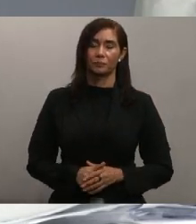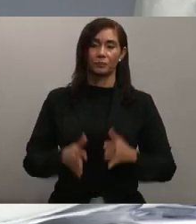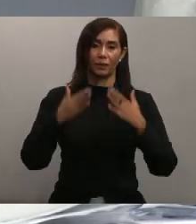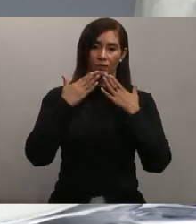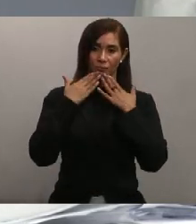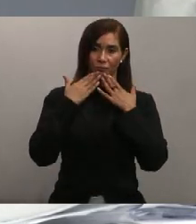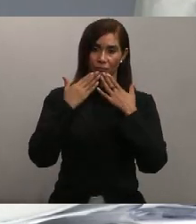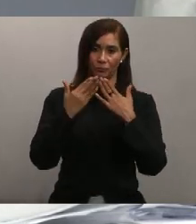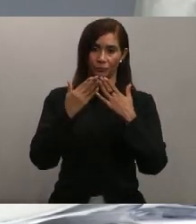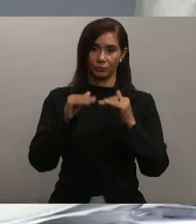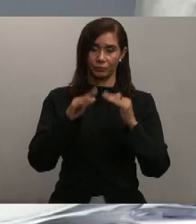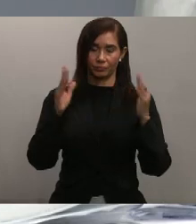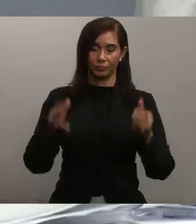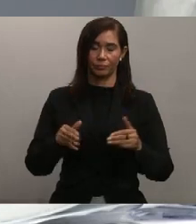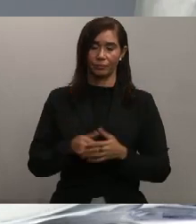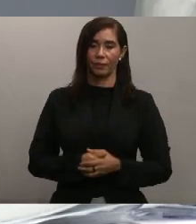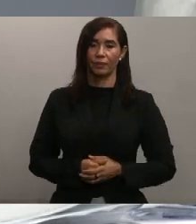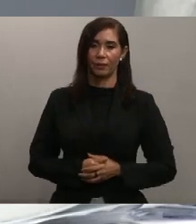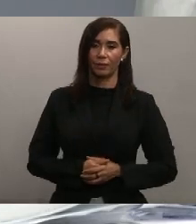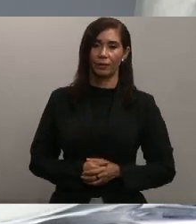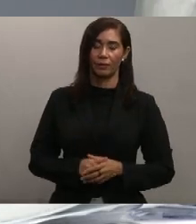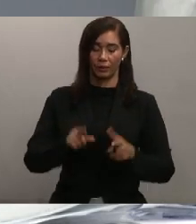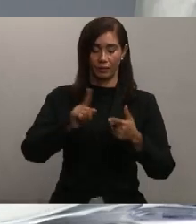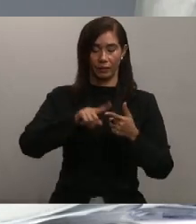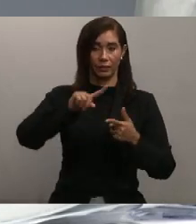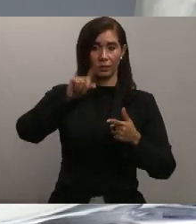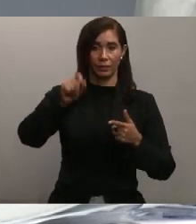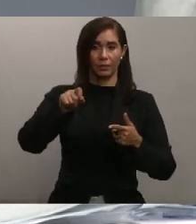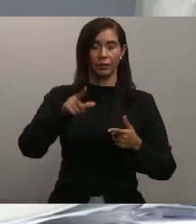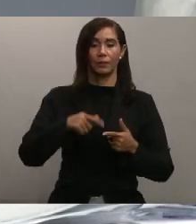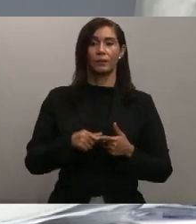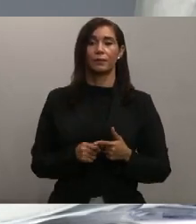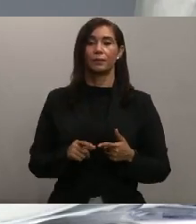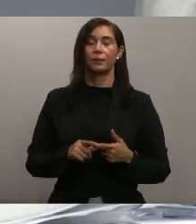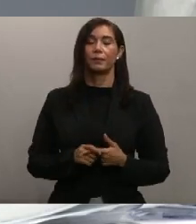Gracias, ministro. Gracias, Patricio. Pasamos a Cristal Acevedo.